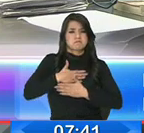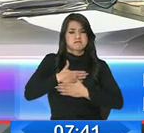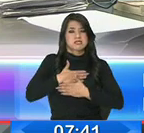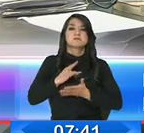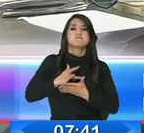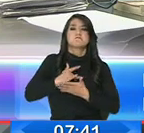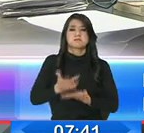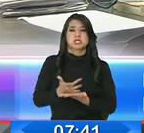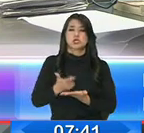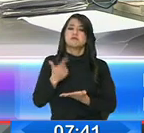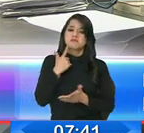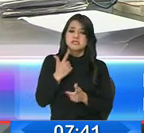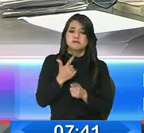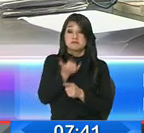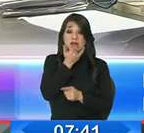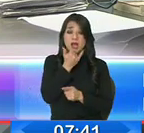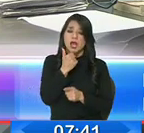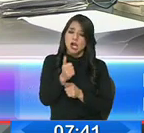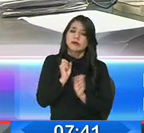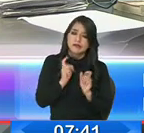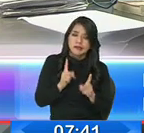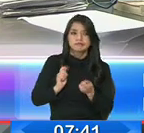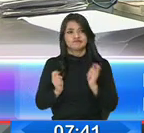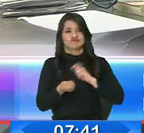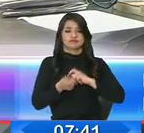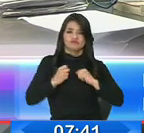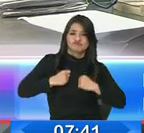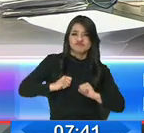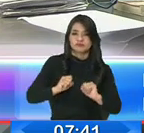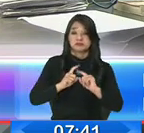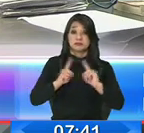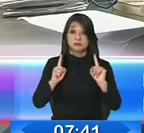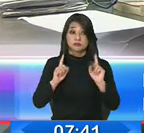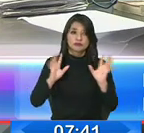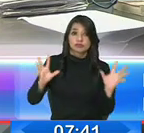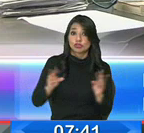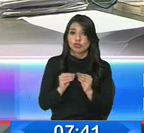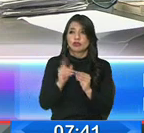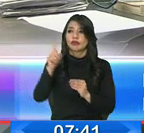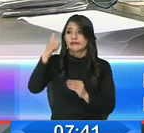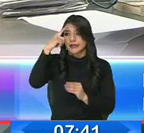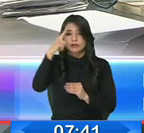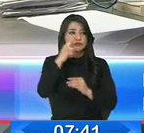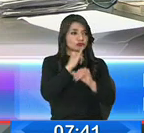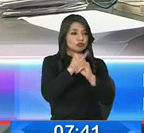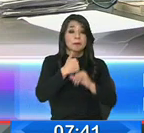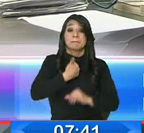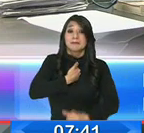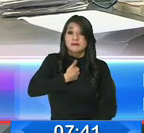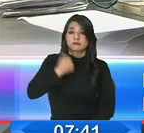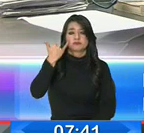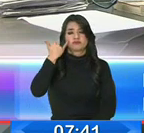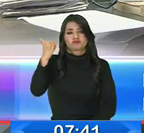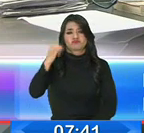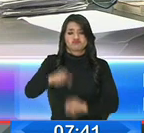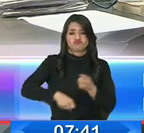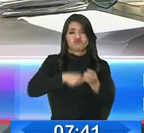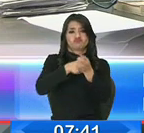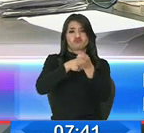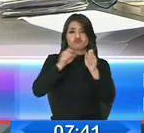a esa autocrítica y no esperar a que lo haga todo un gobierno o una institución, uno tomar iniciativa.